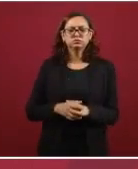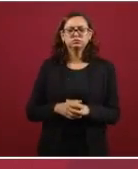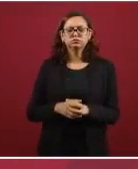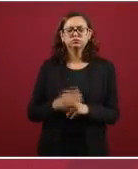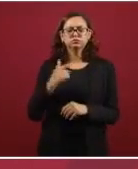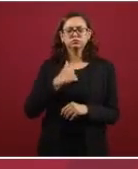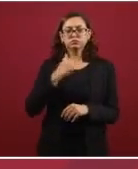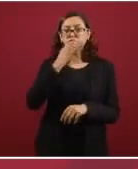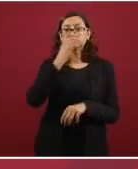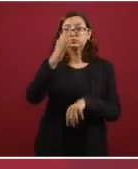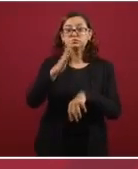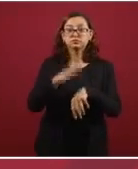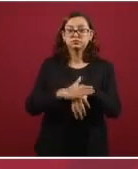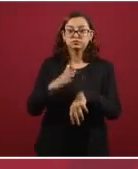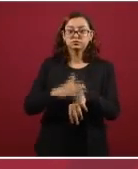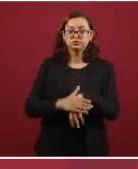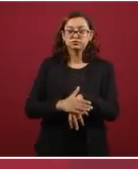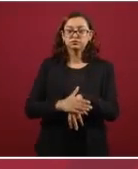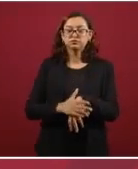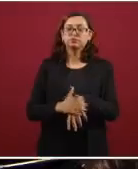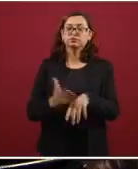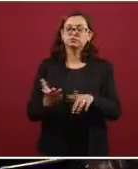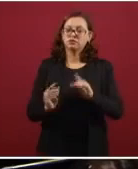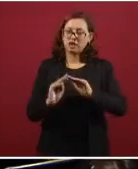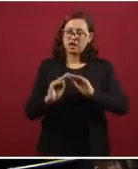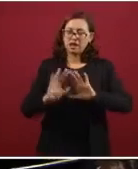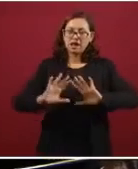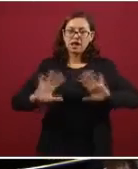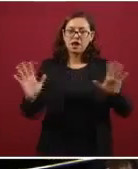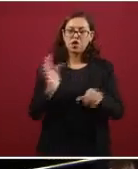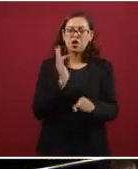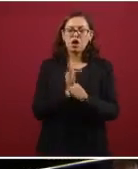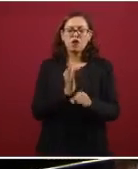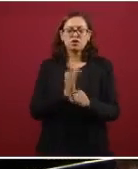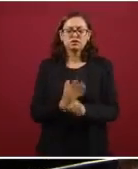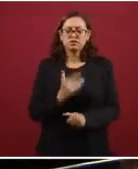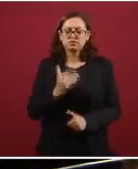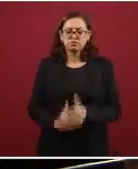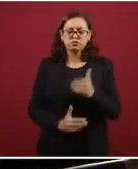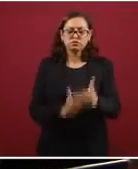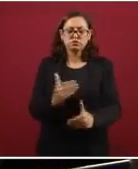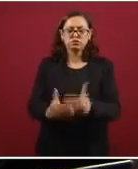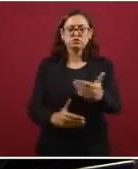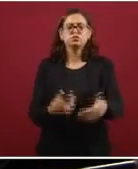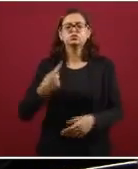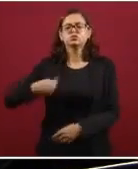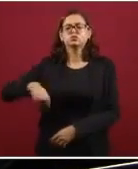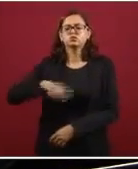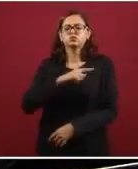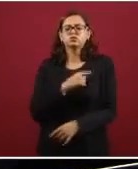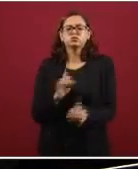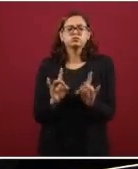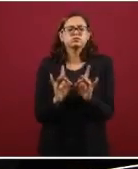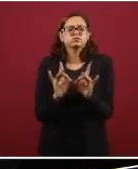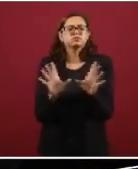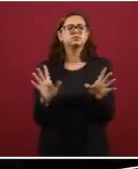aclaro a ustedes cuál es el procedimiento, qué es lo que nosotros hacemos en estos